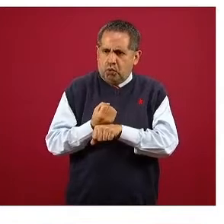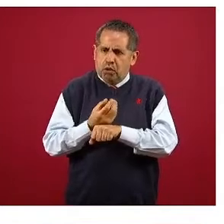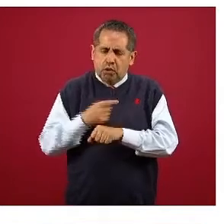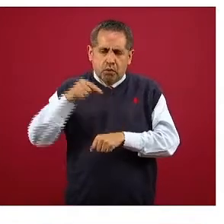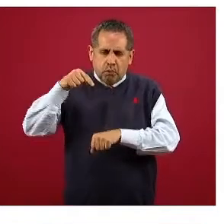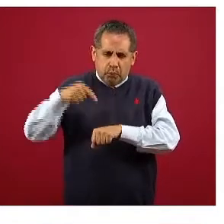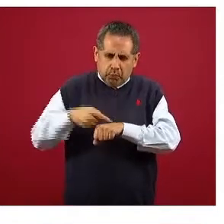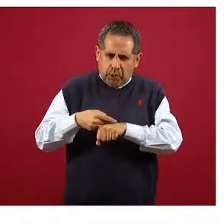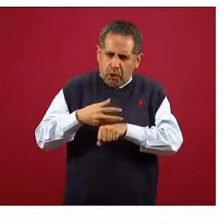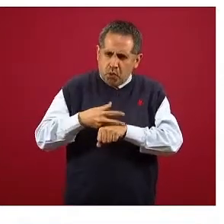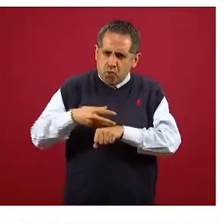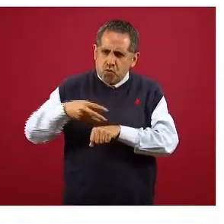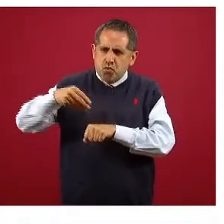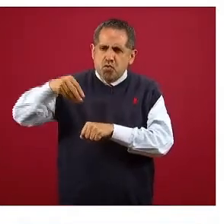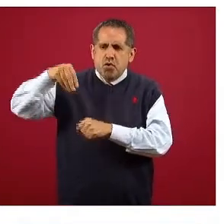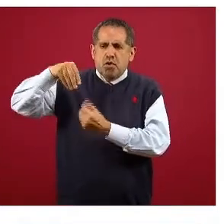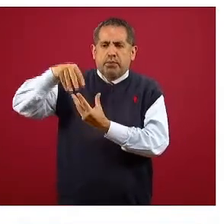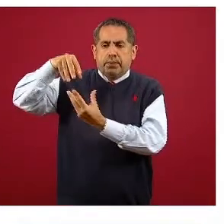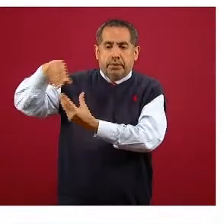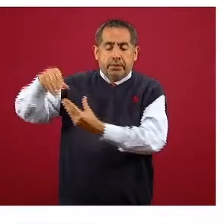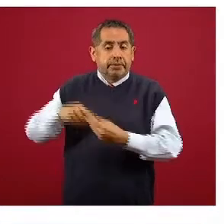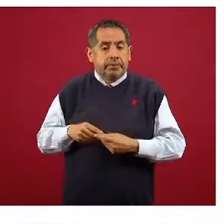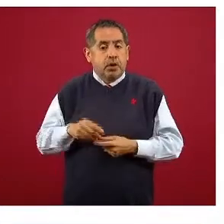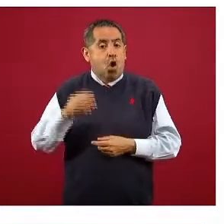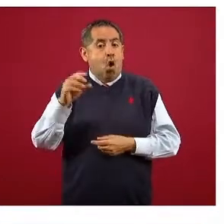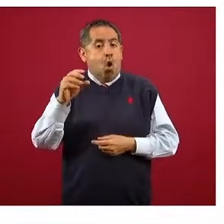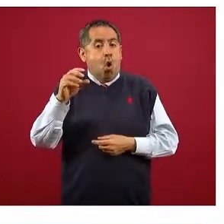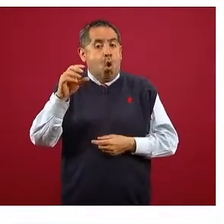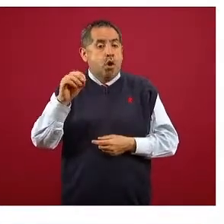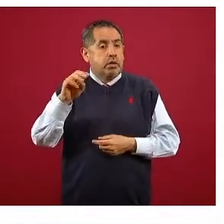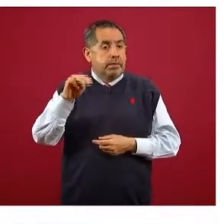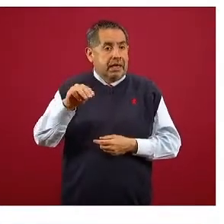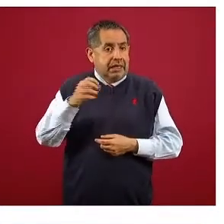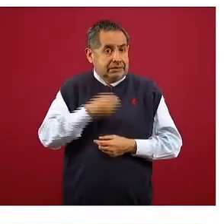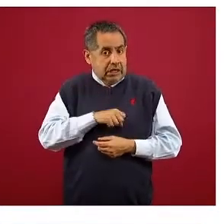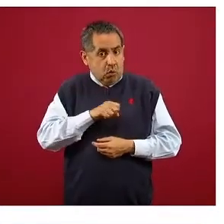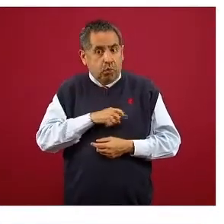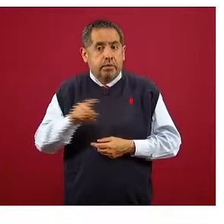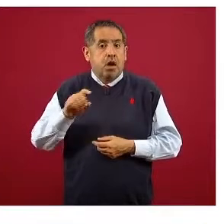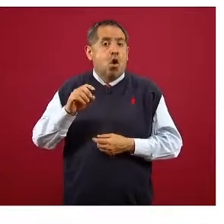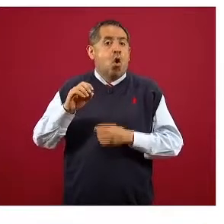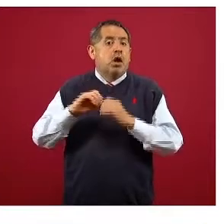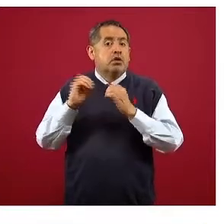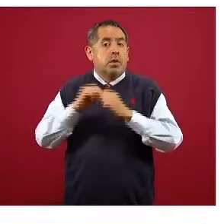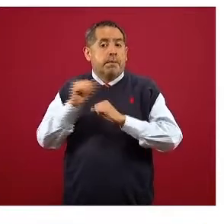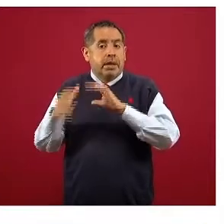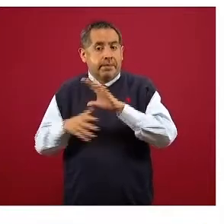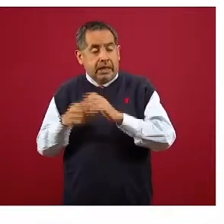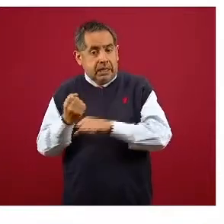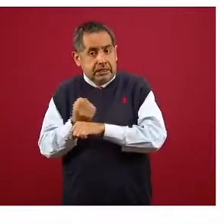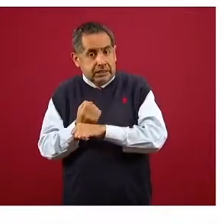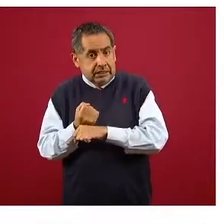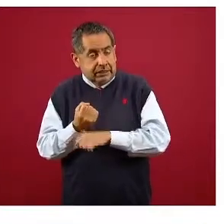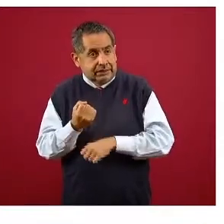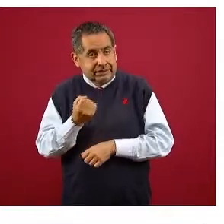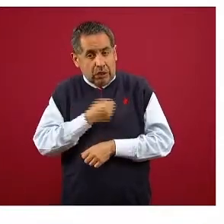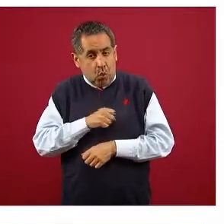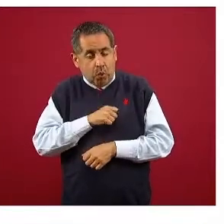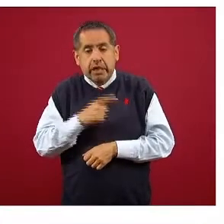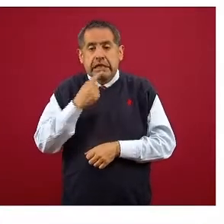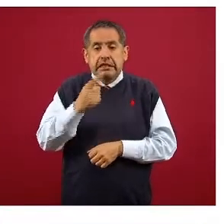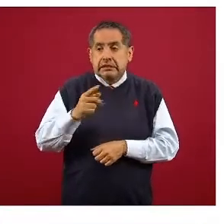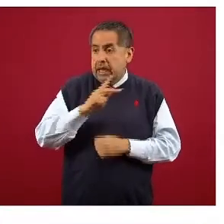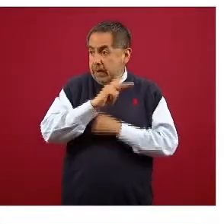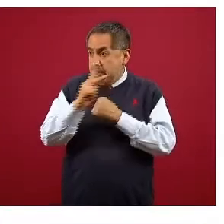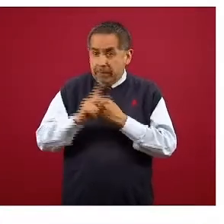de la Salud señalan que para que un país sea considerado que tiene un abasto suficiente y seguro de